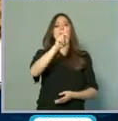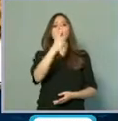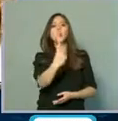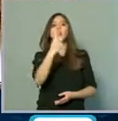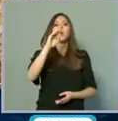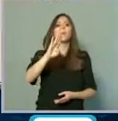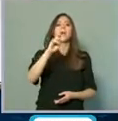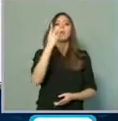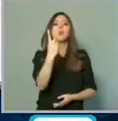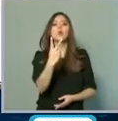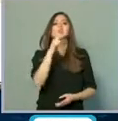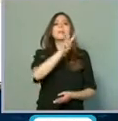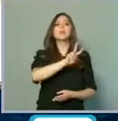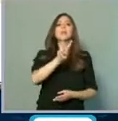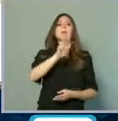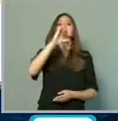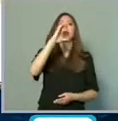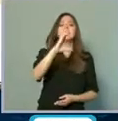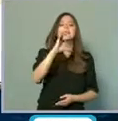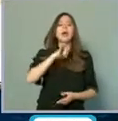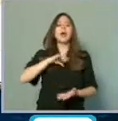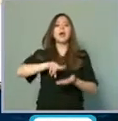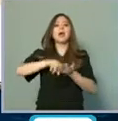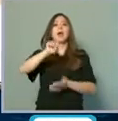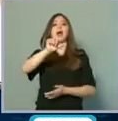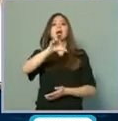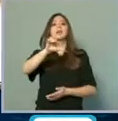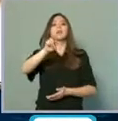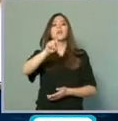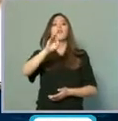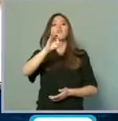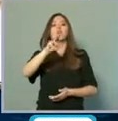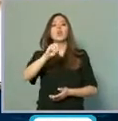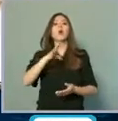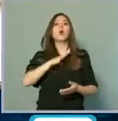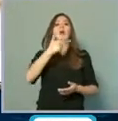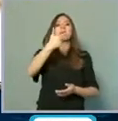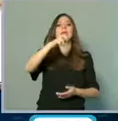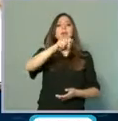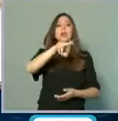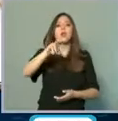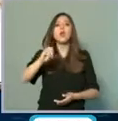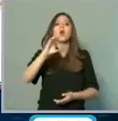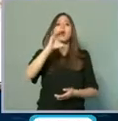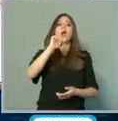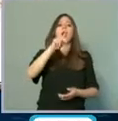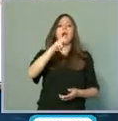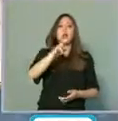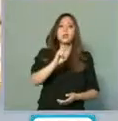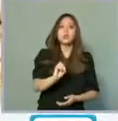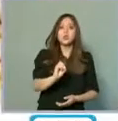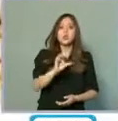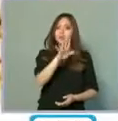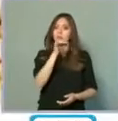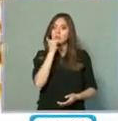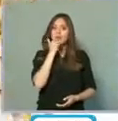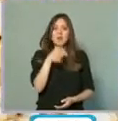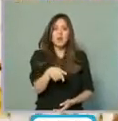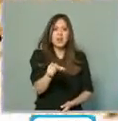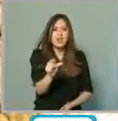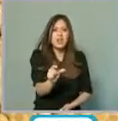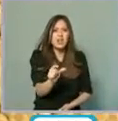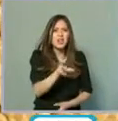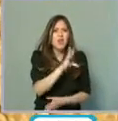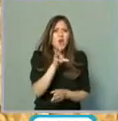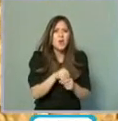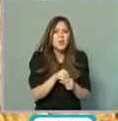vitamina C, ácido fólico, tiene minerales como hierro, como calcio. Y a nivel... Esa cosita tiene todo eso. Fíjate,